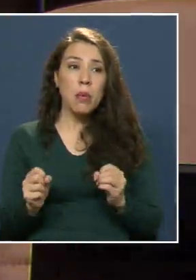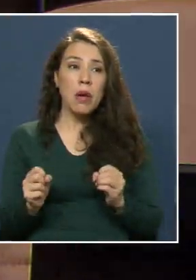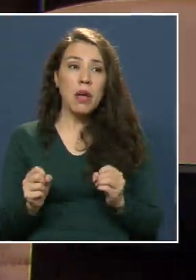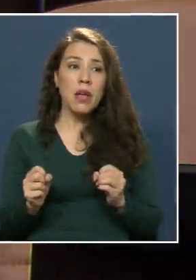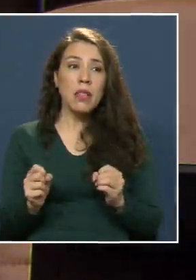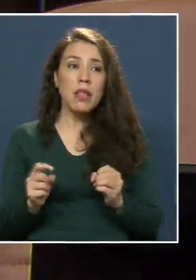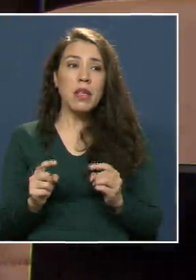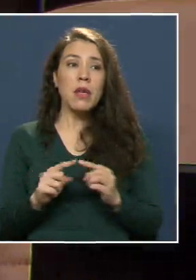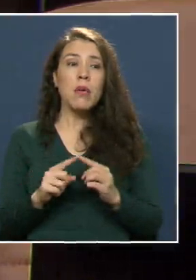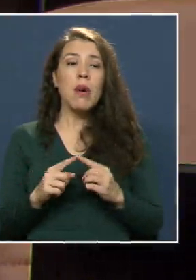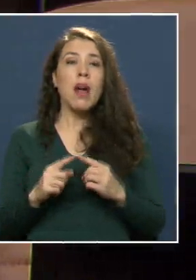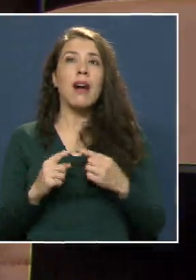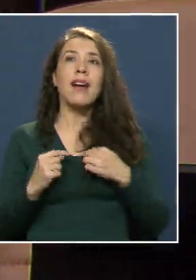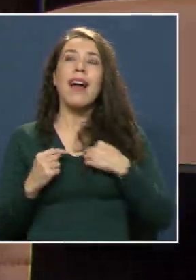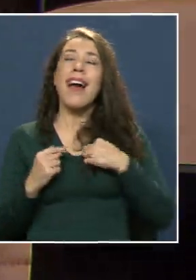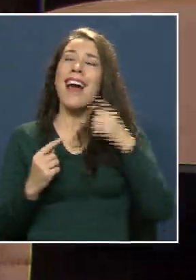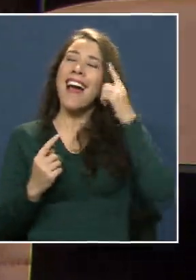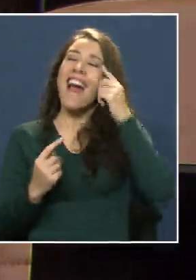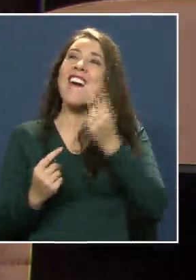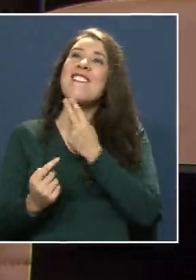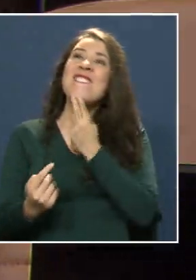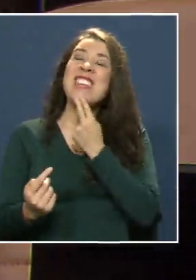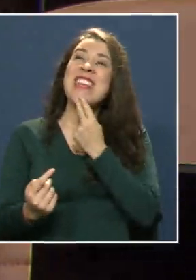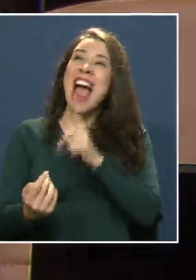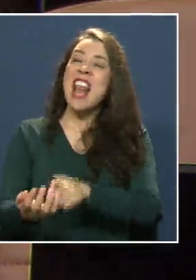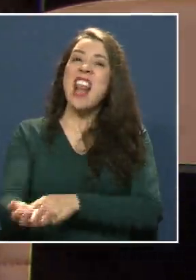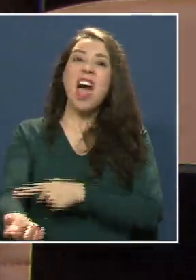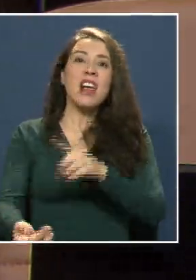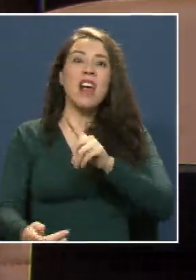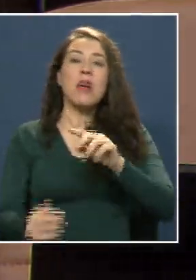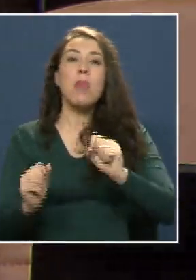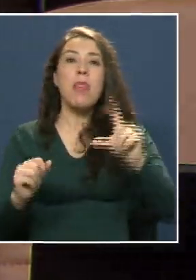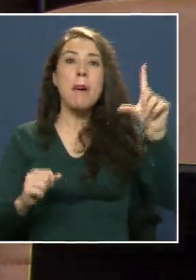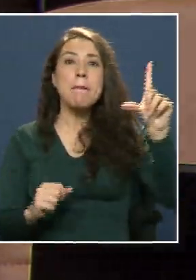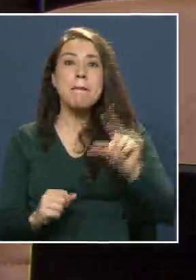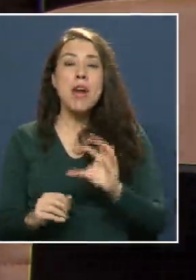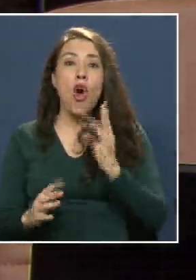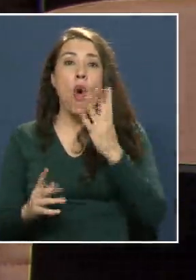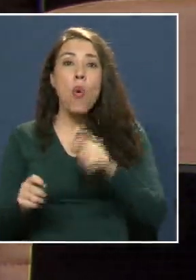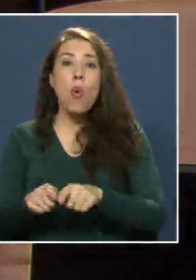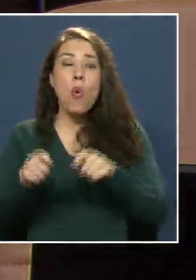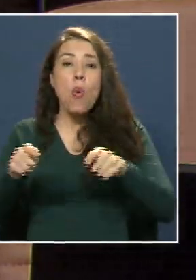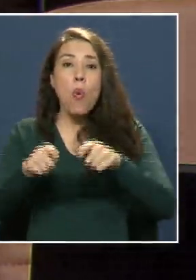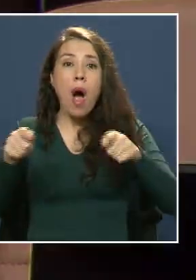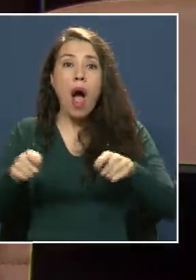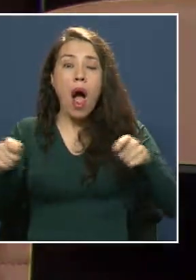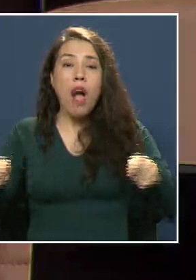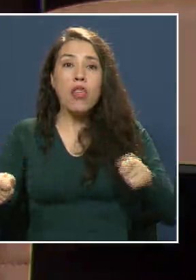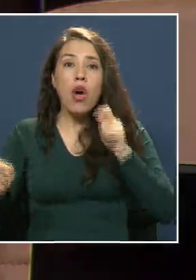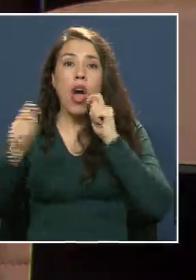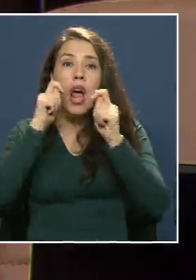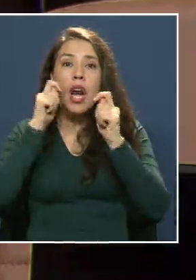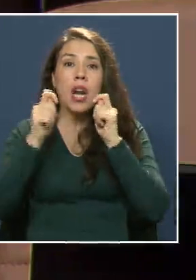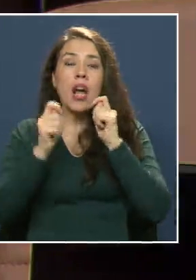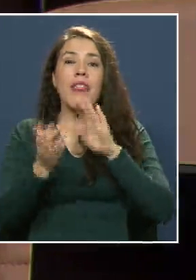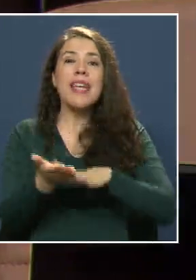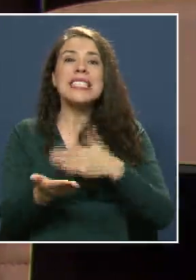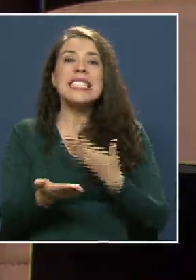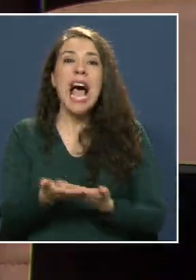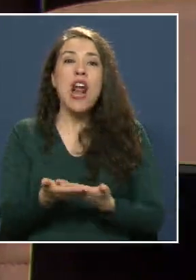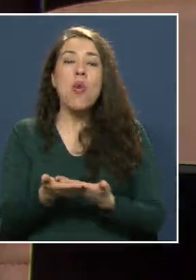a aminorar su expectativa de vida en hasta 20 años y cuadruplicar sus riesgos de salud en etapa